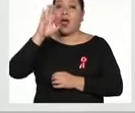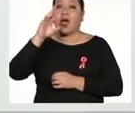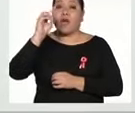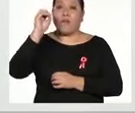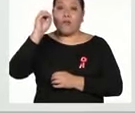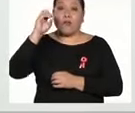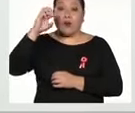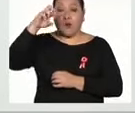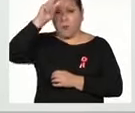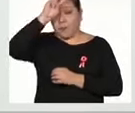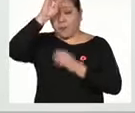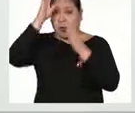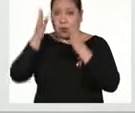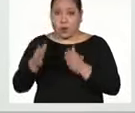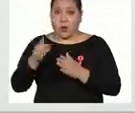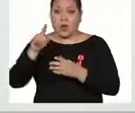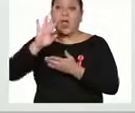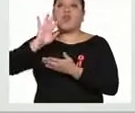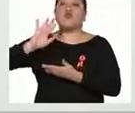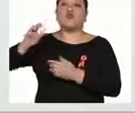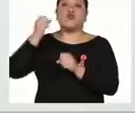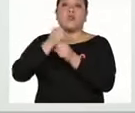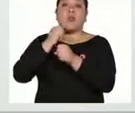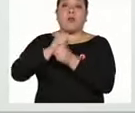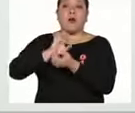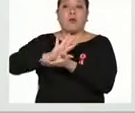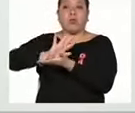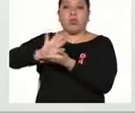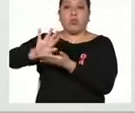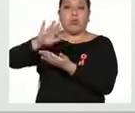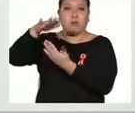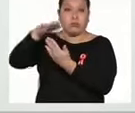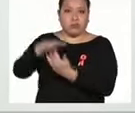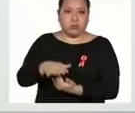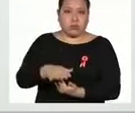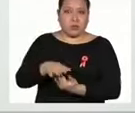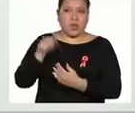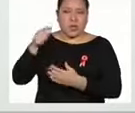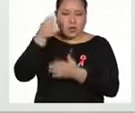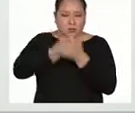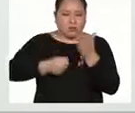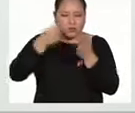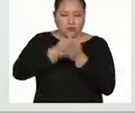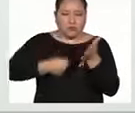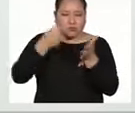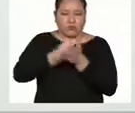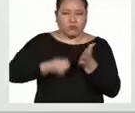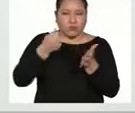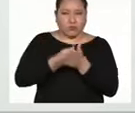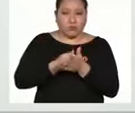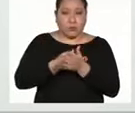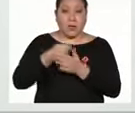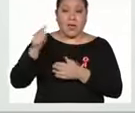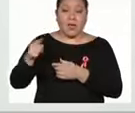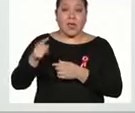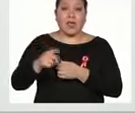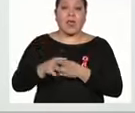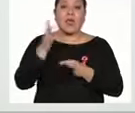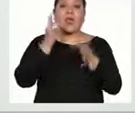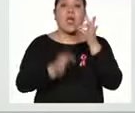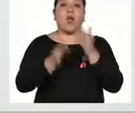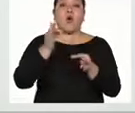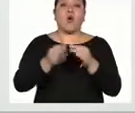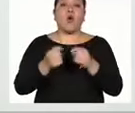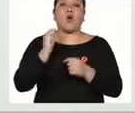y logró, luego de un largo proceso, que el Tribunal de la Corte Superior de Junín condenara a las personas